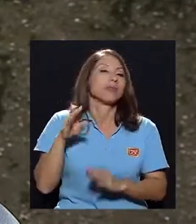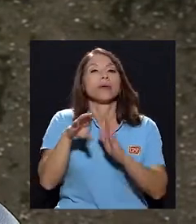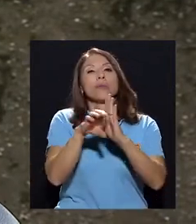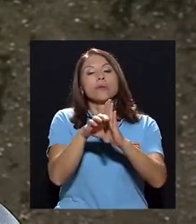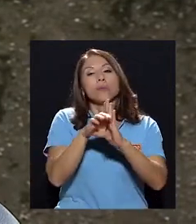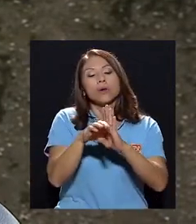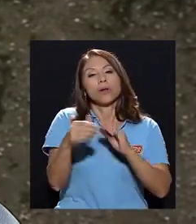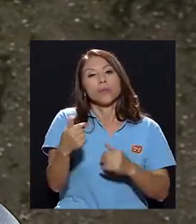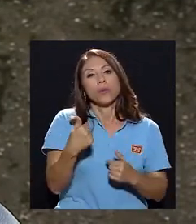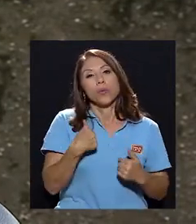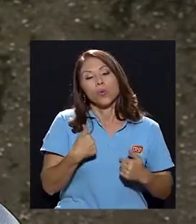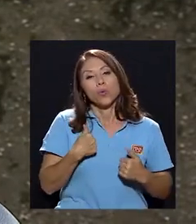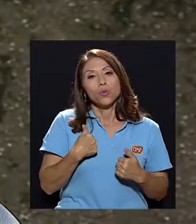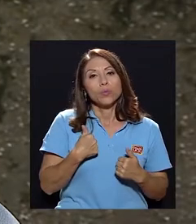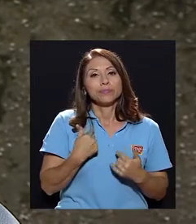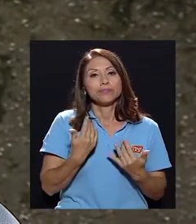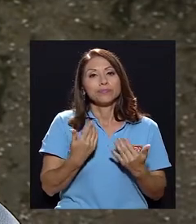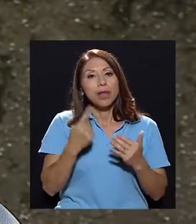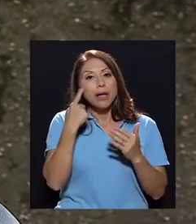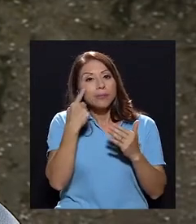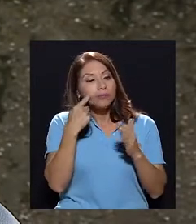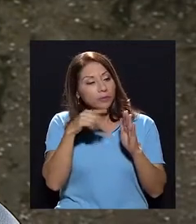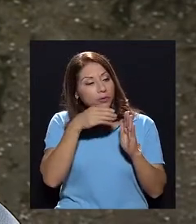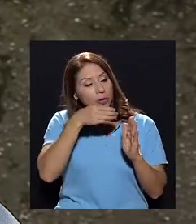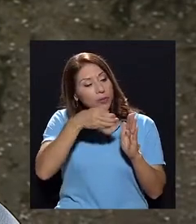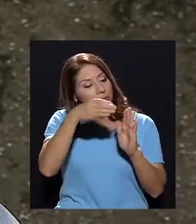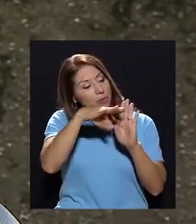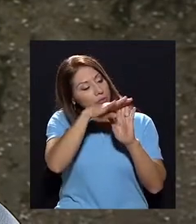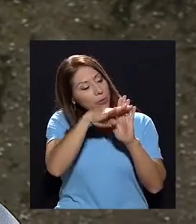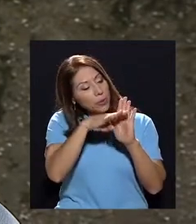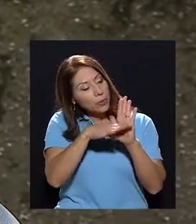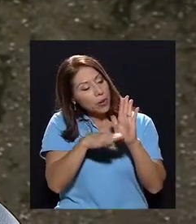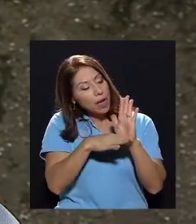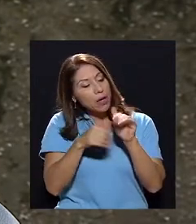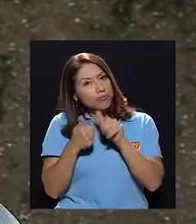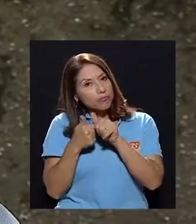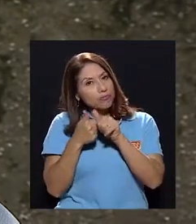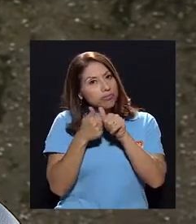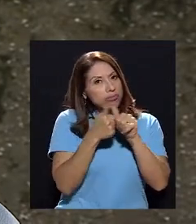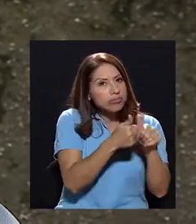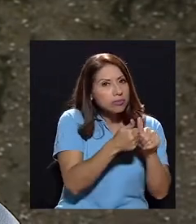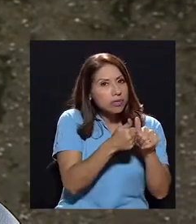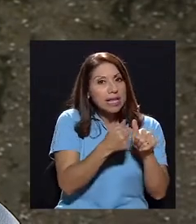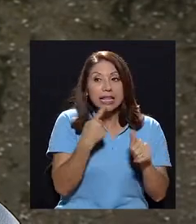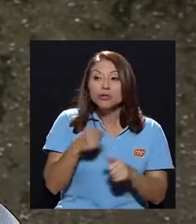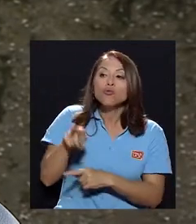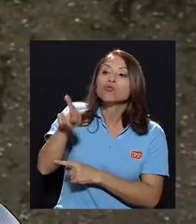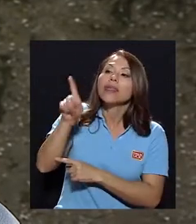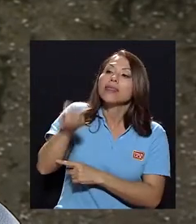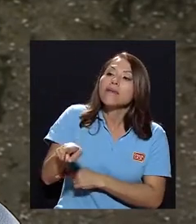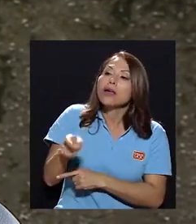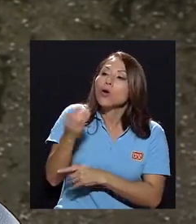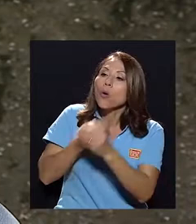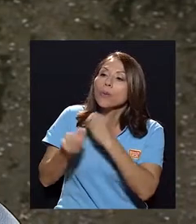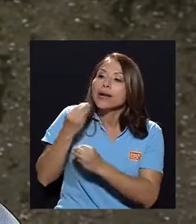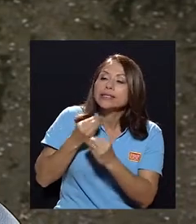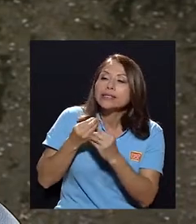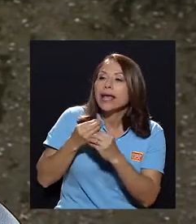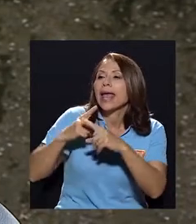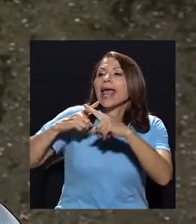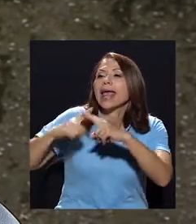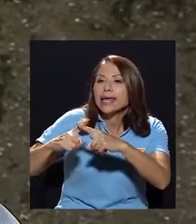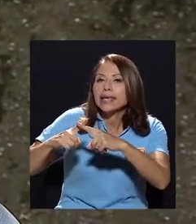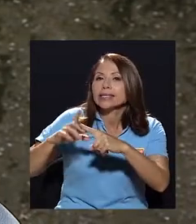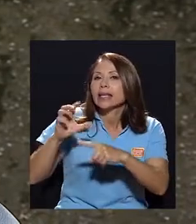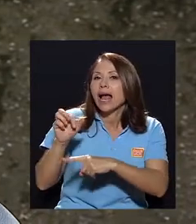si uno, por ejemplo, se apega mucho a los lineamientos y le dice, usted tiene que comerse tanto carbohidrato por hora de ejercicio,